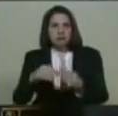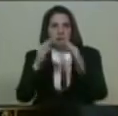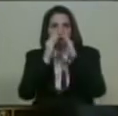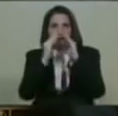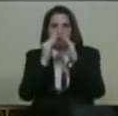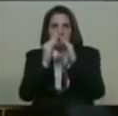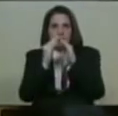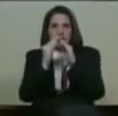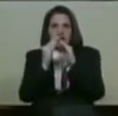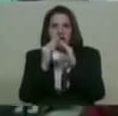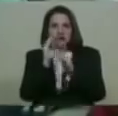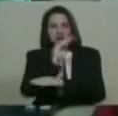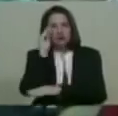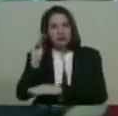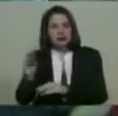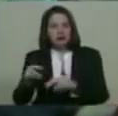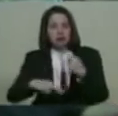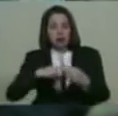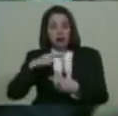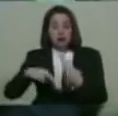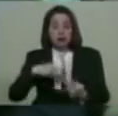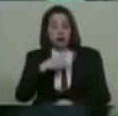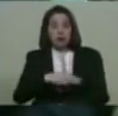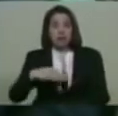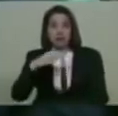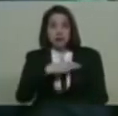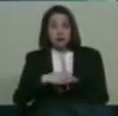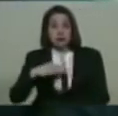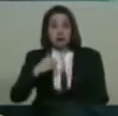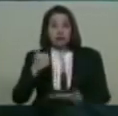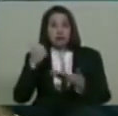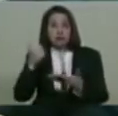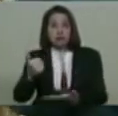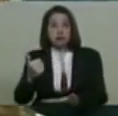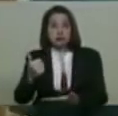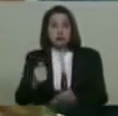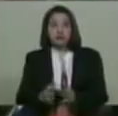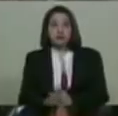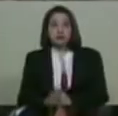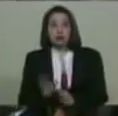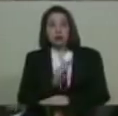revolución y por el sistema de misiones y grandes misiones. Protección integral.